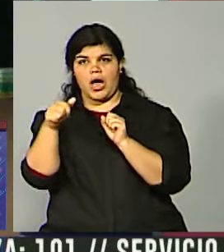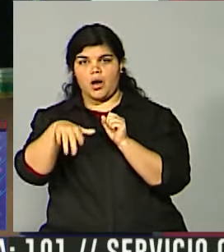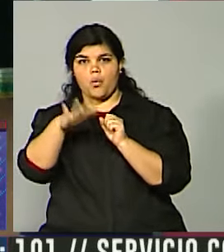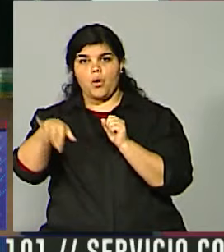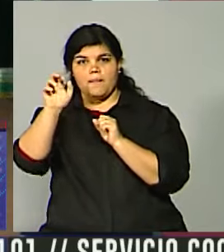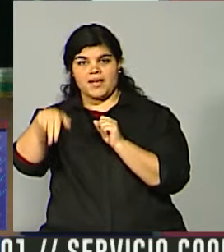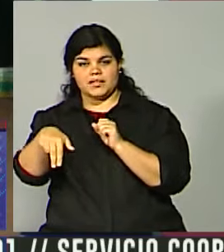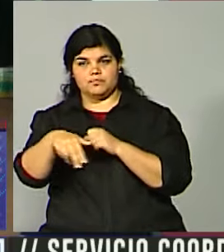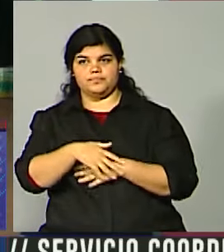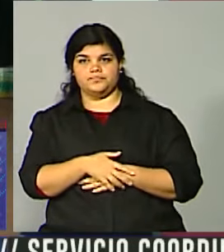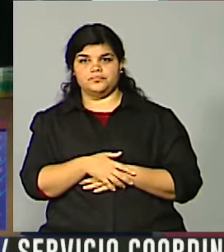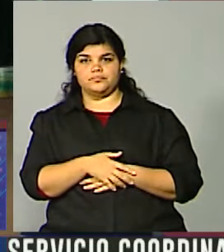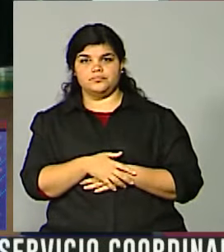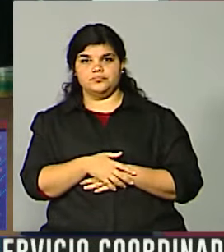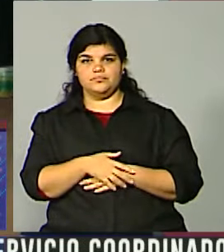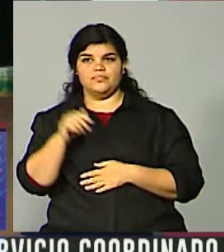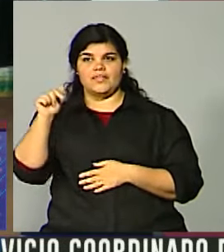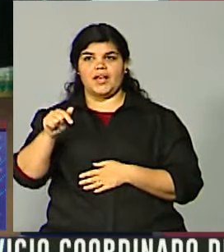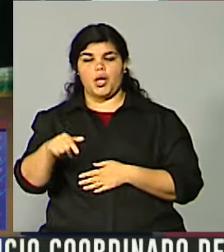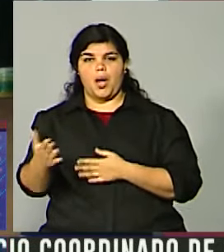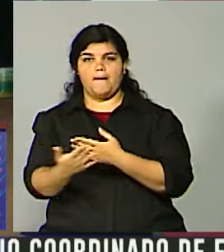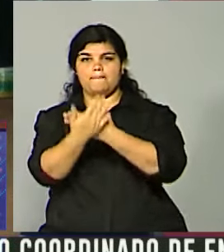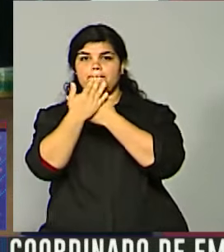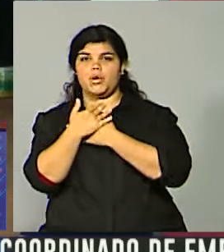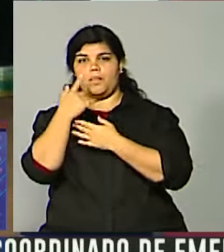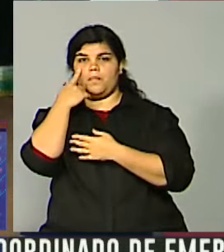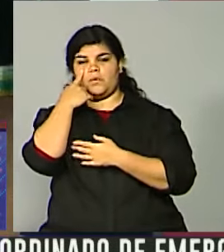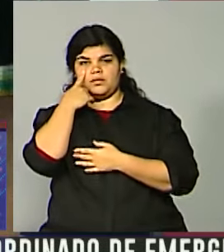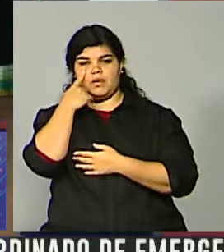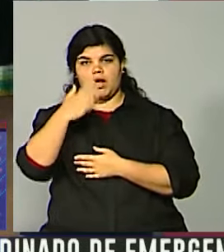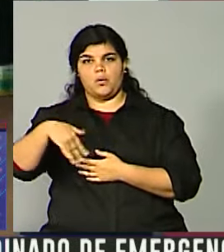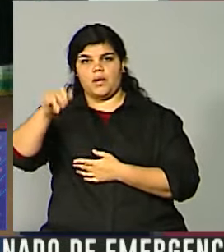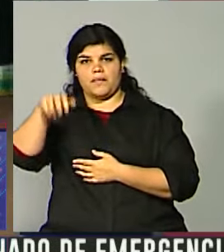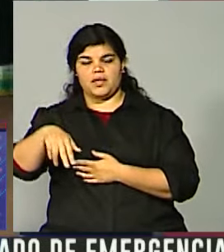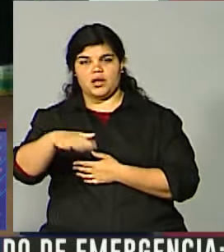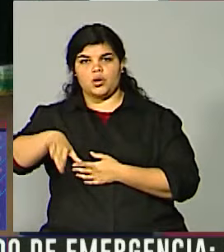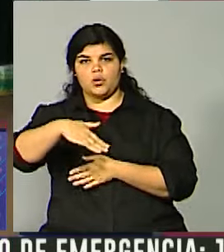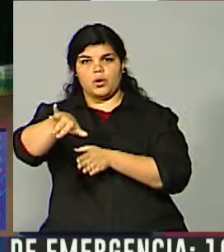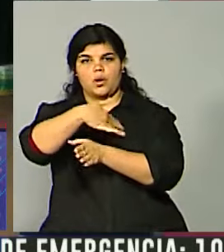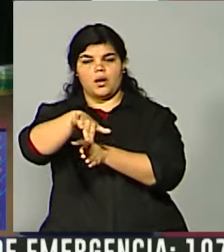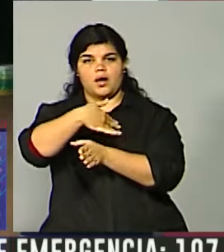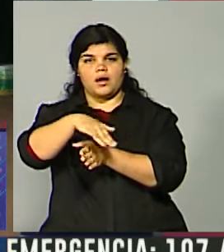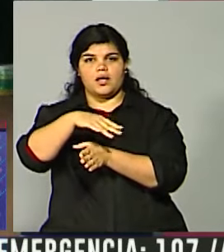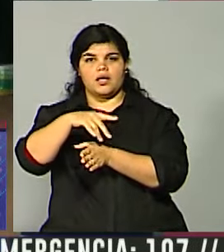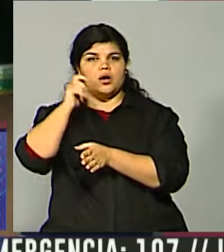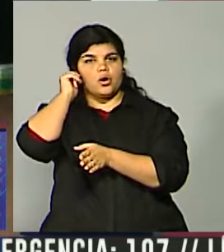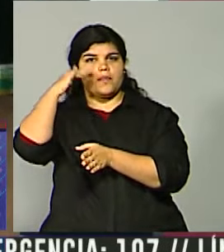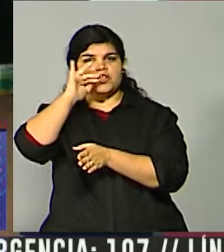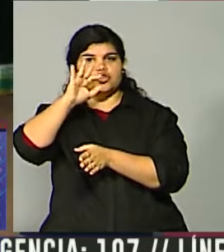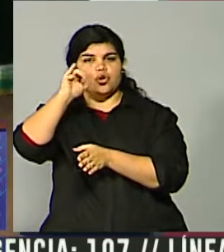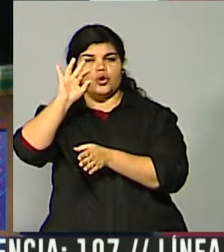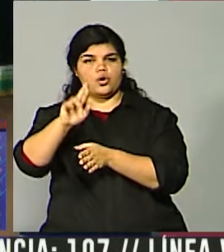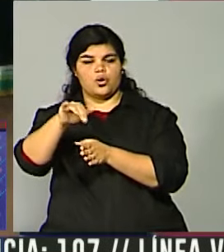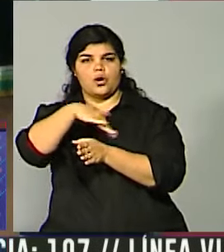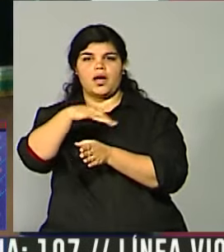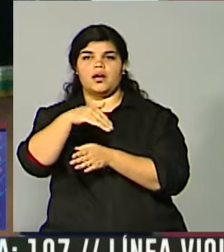Guaymallén, por el apoyo que tenemos del municipio de Guaymallén. Se está realizando en la calle Gómez Oro, en el polideportivo El